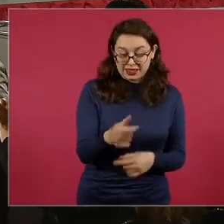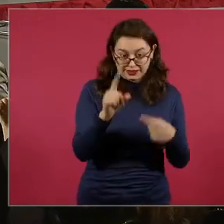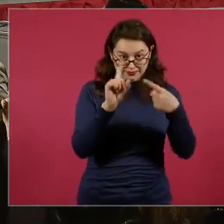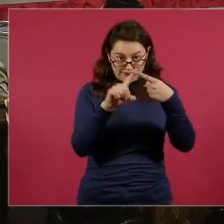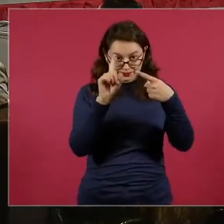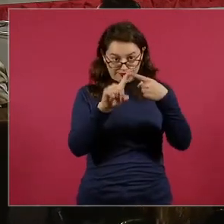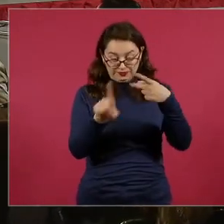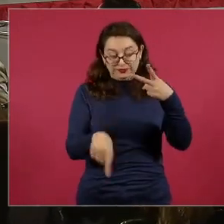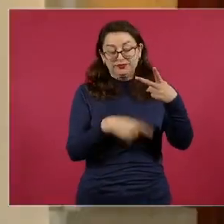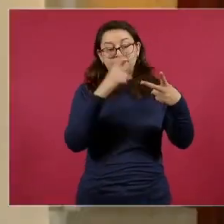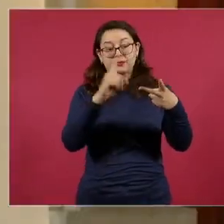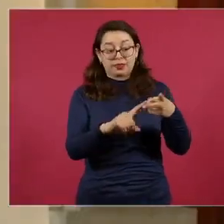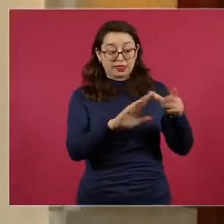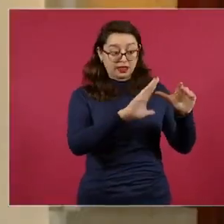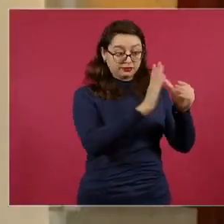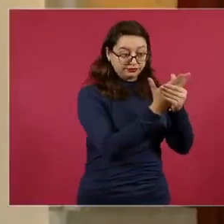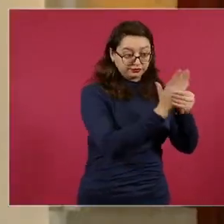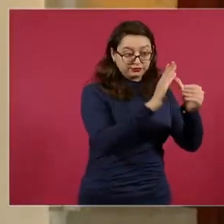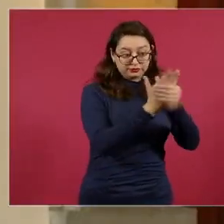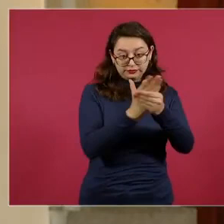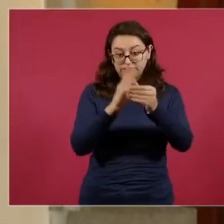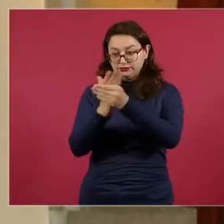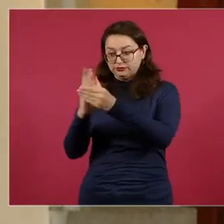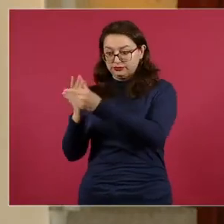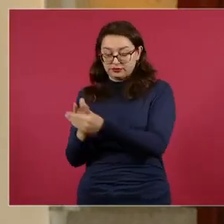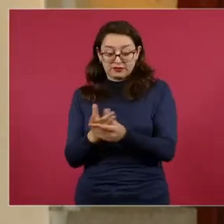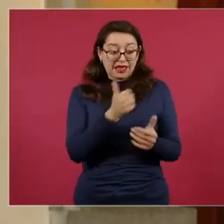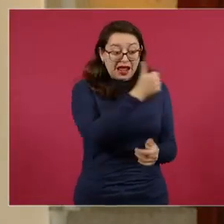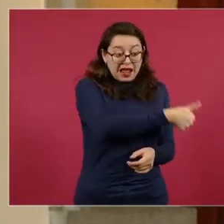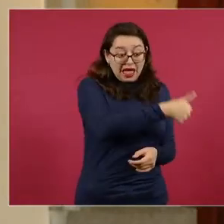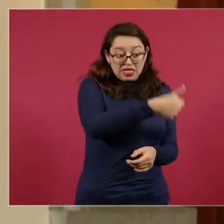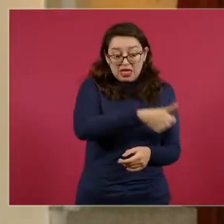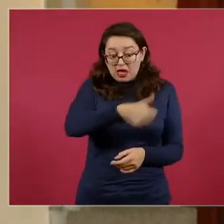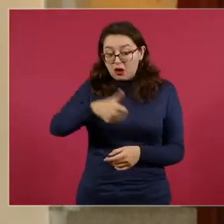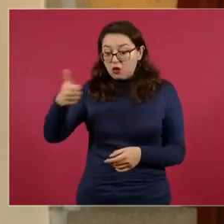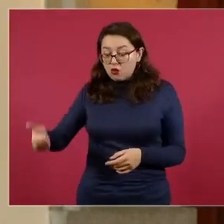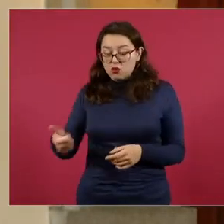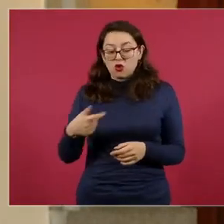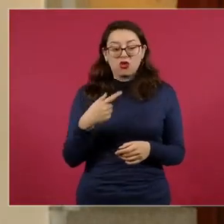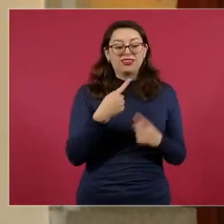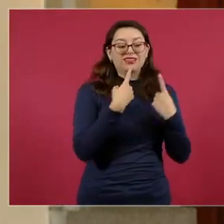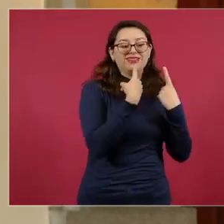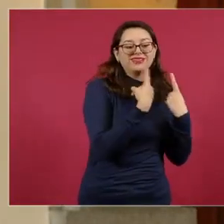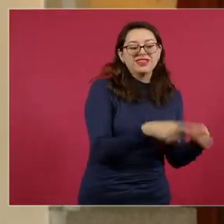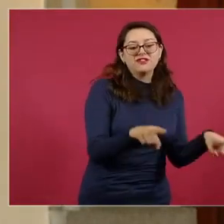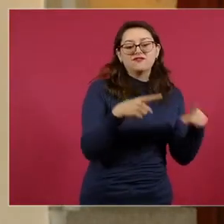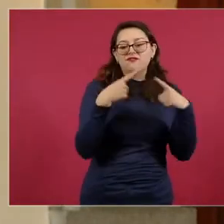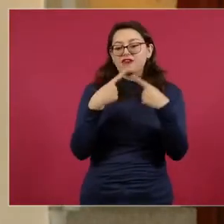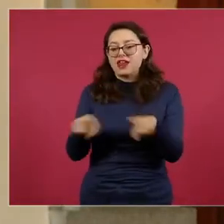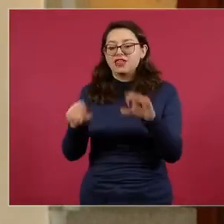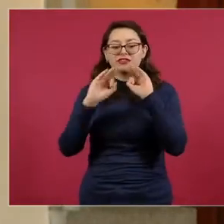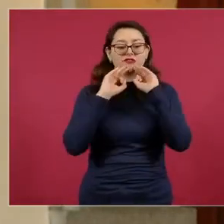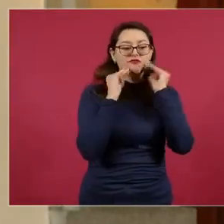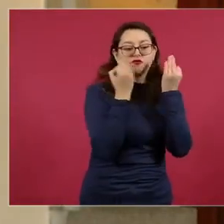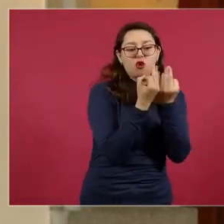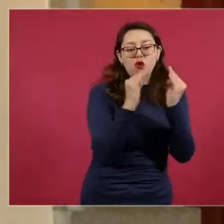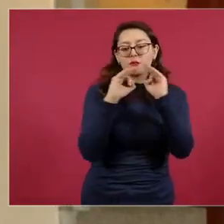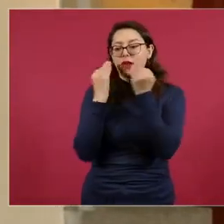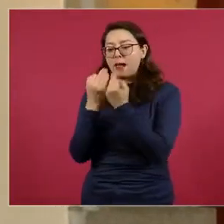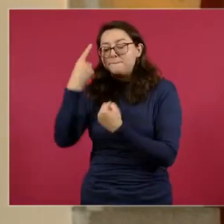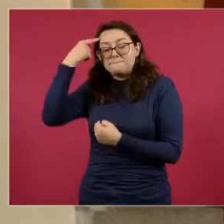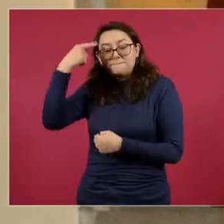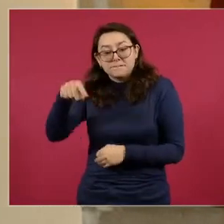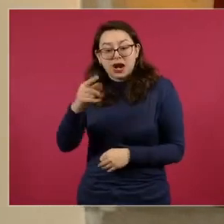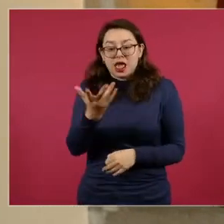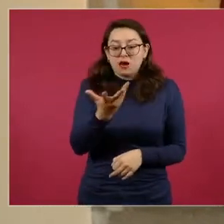una estrategia para poder continuar con la localización y la búsqueda. No importa en qué segmento se encuentren, todos cuentan